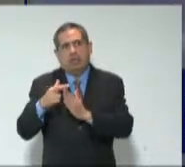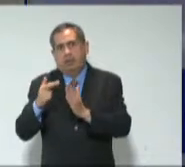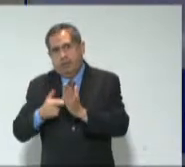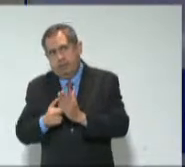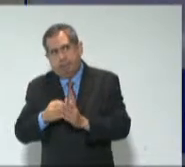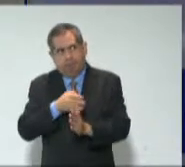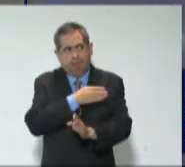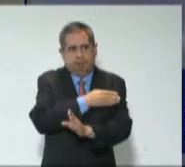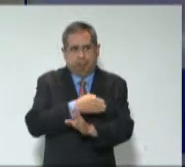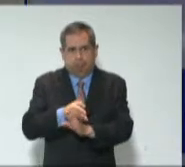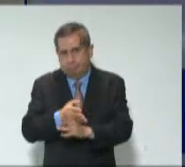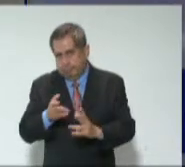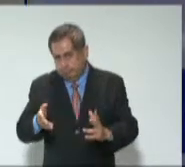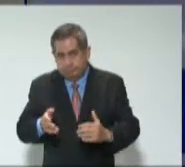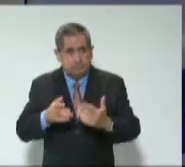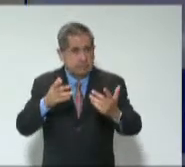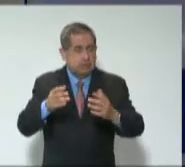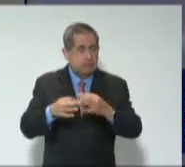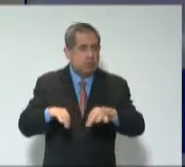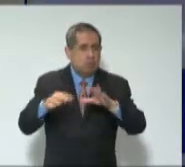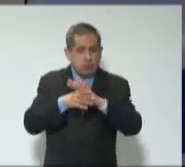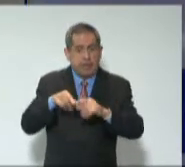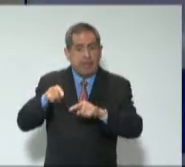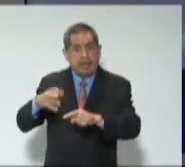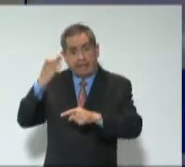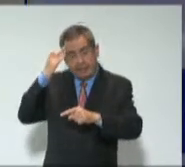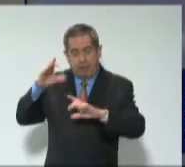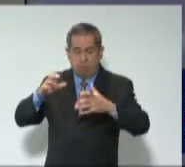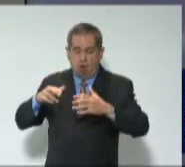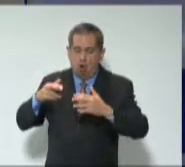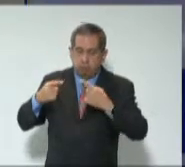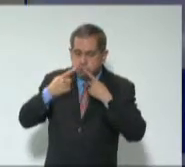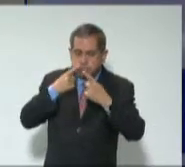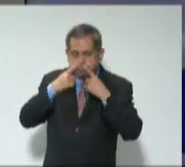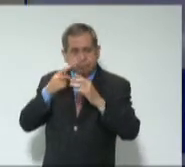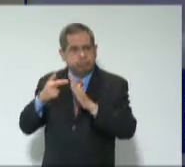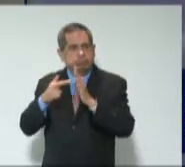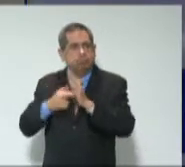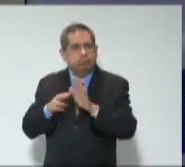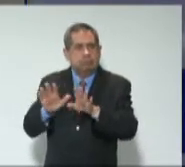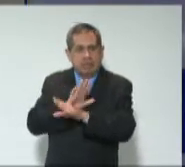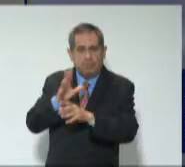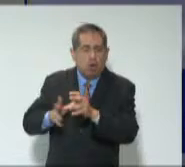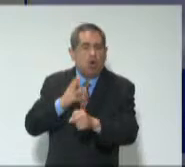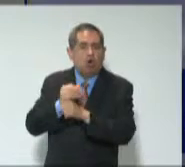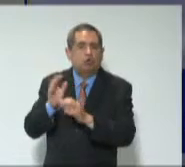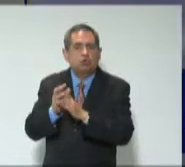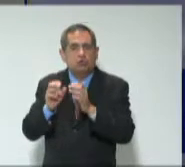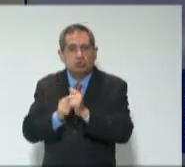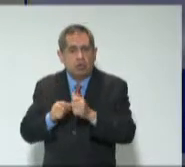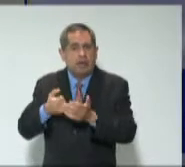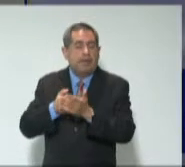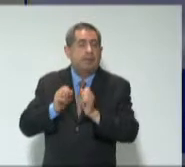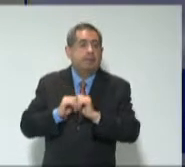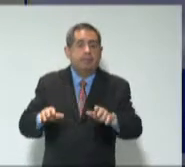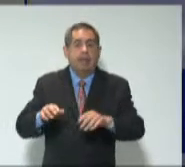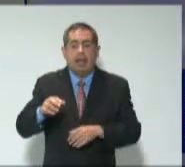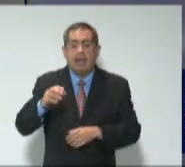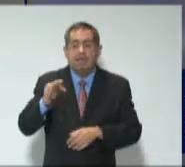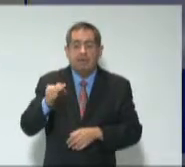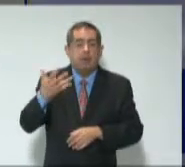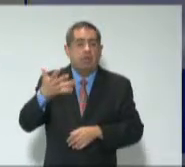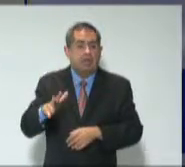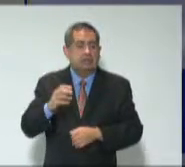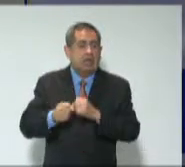vale recordar la importante estación legislativa que representó la reforma constitucional publicada el 10 de febrero